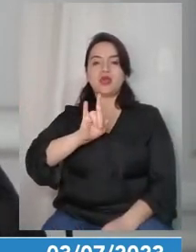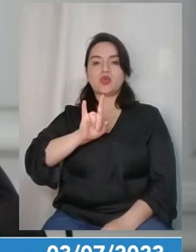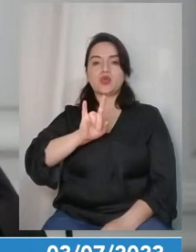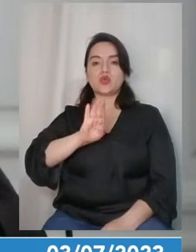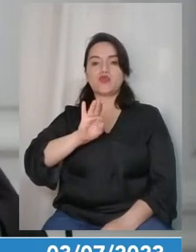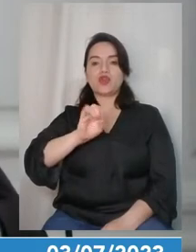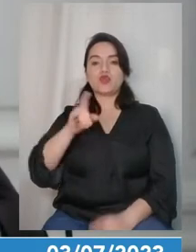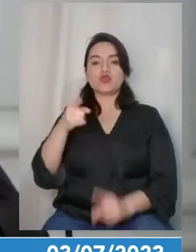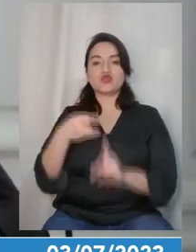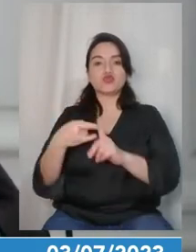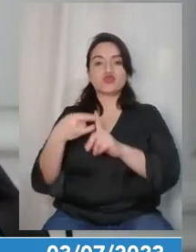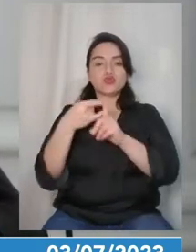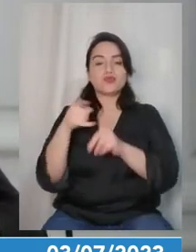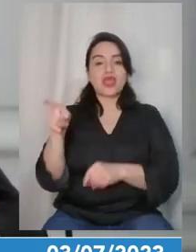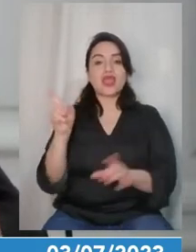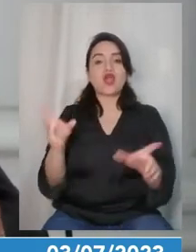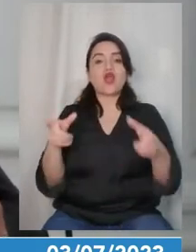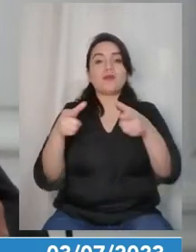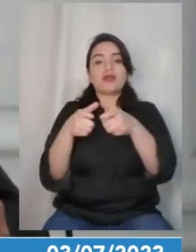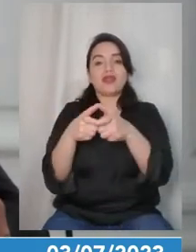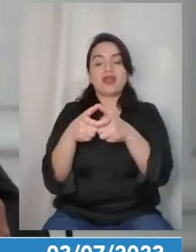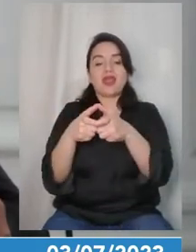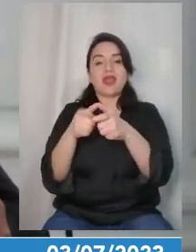Defensa de la Fauna y Flora.